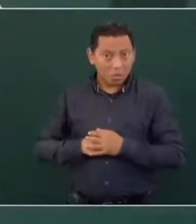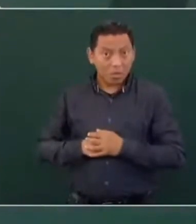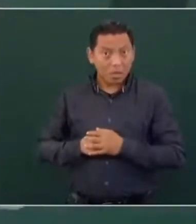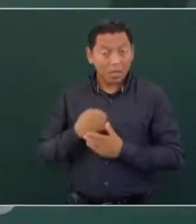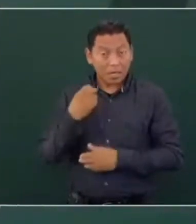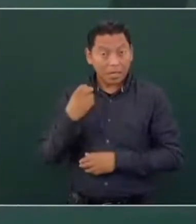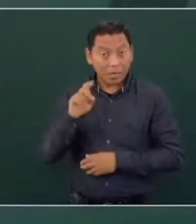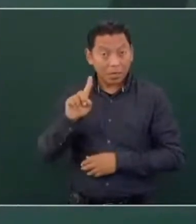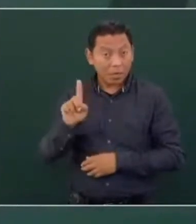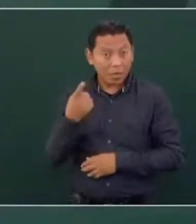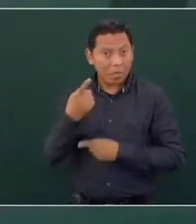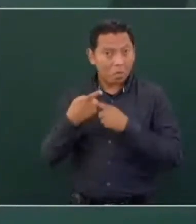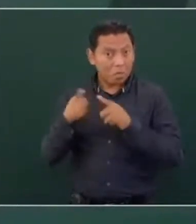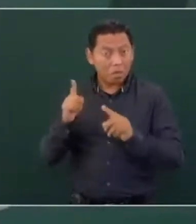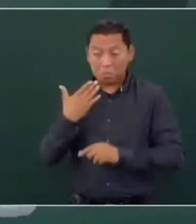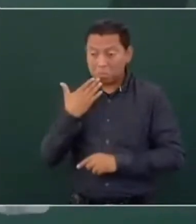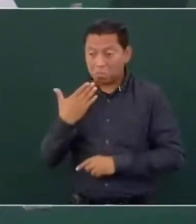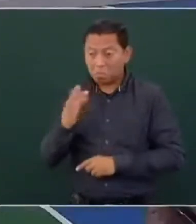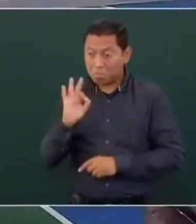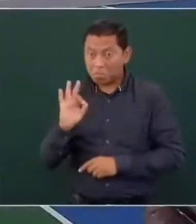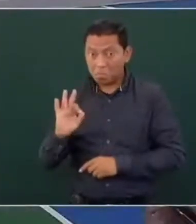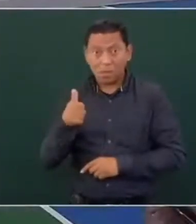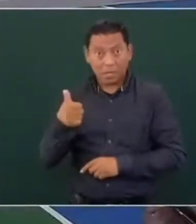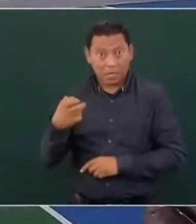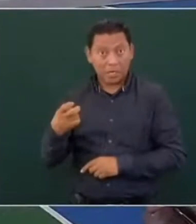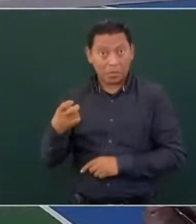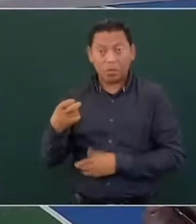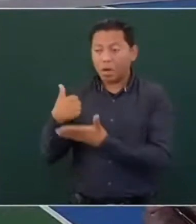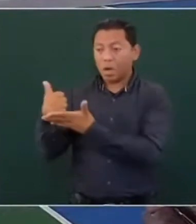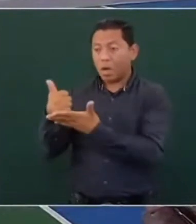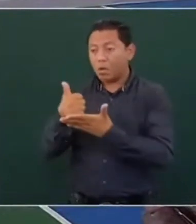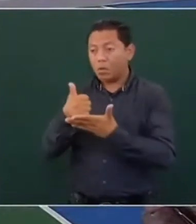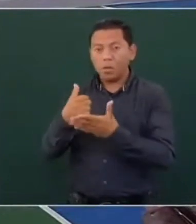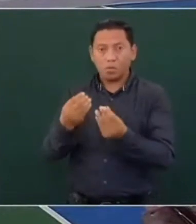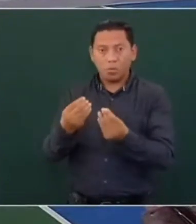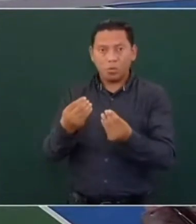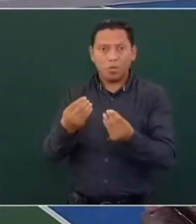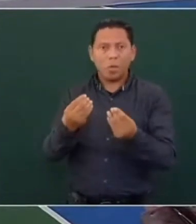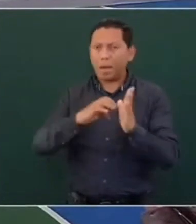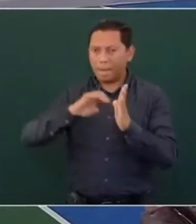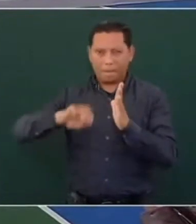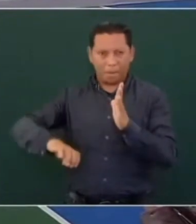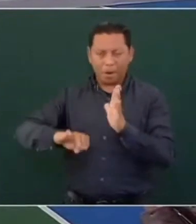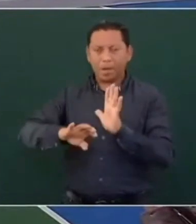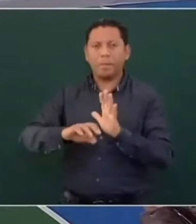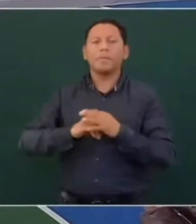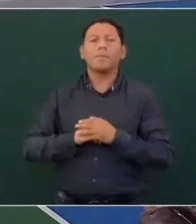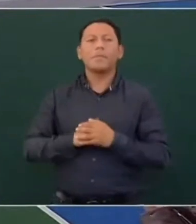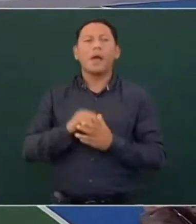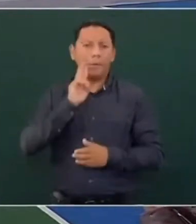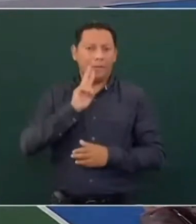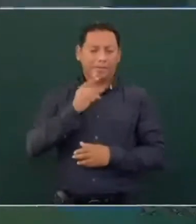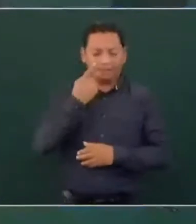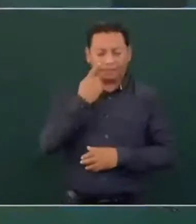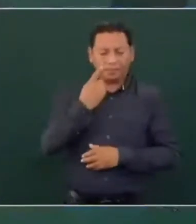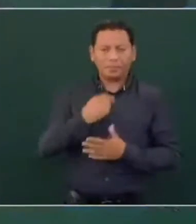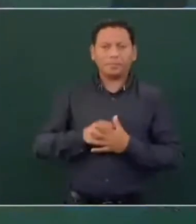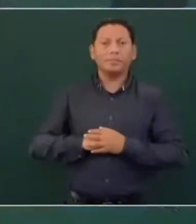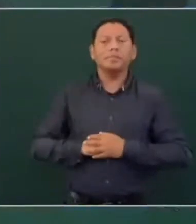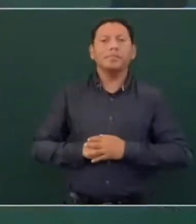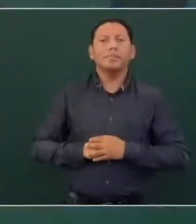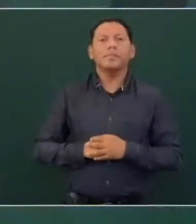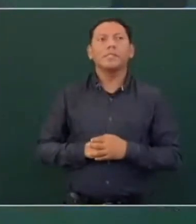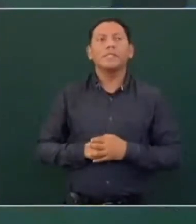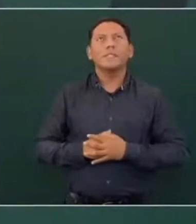es otra cosa. Eso ha ayudado mucho. Por ejemplo, ¿dónde tenemos